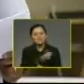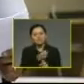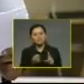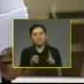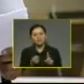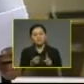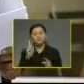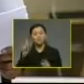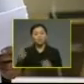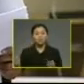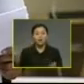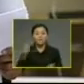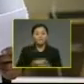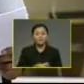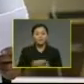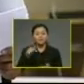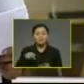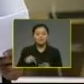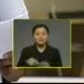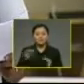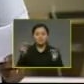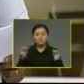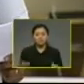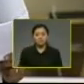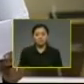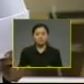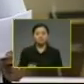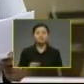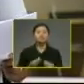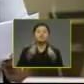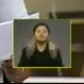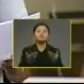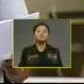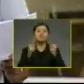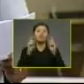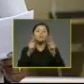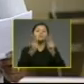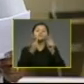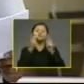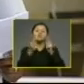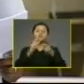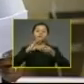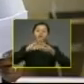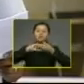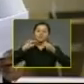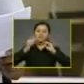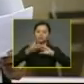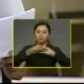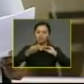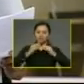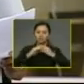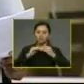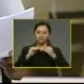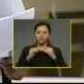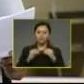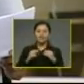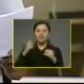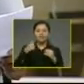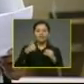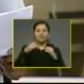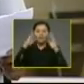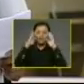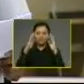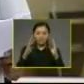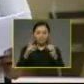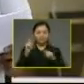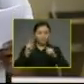no hizo caso de estas precisiones y emitió un pronunciamiento histórico que leo, y ojalá tenga la atención de los colegas,